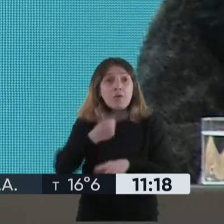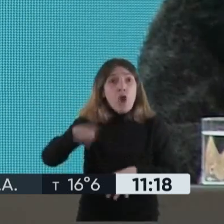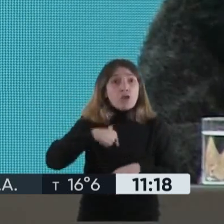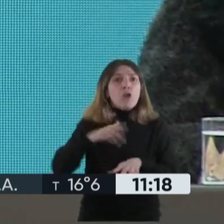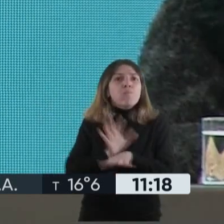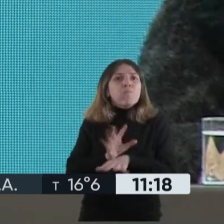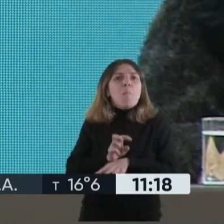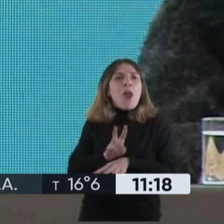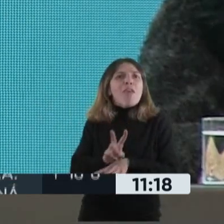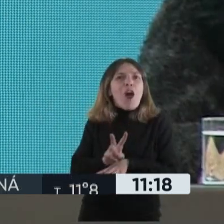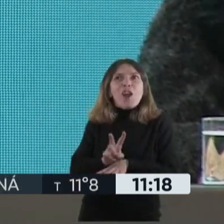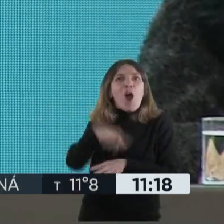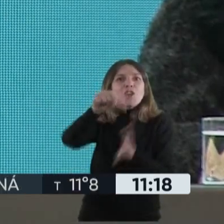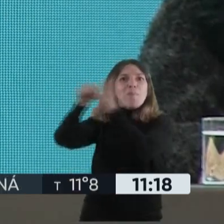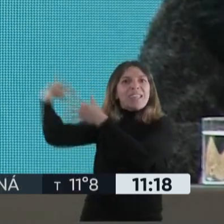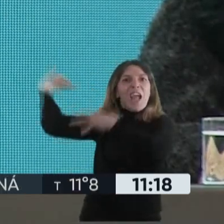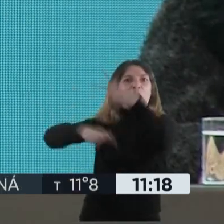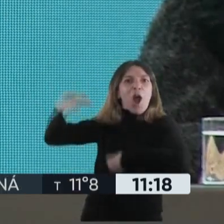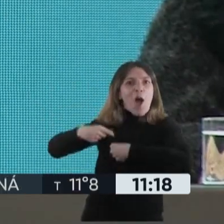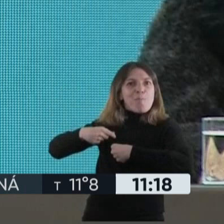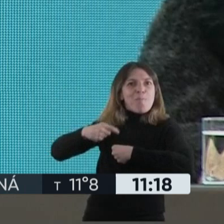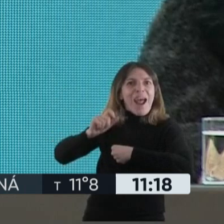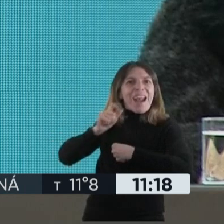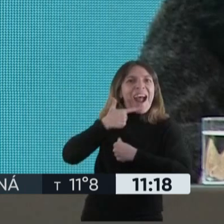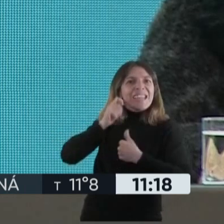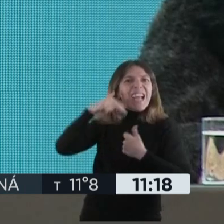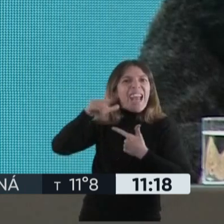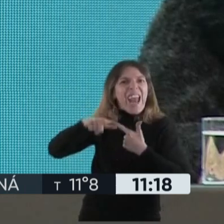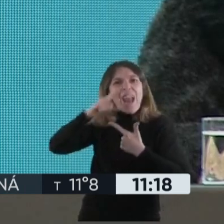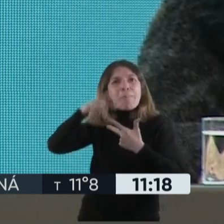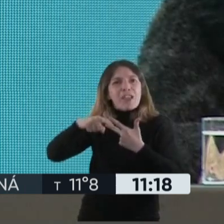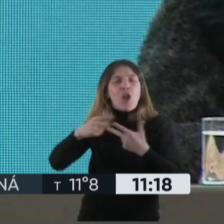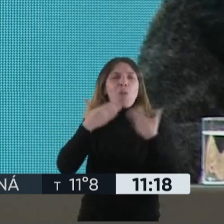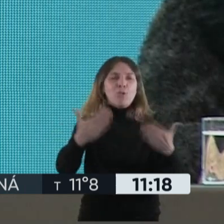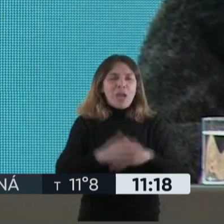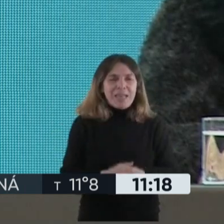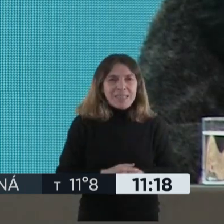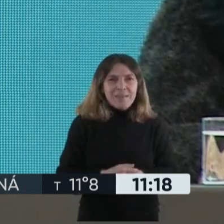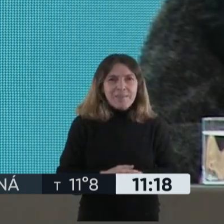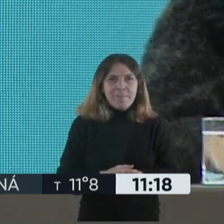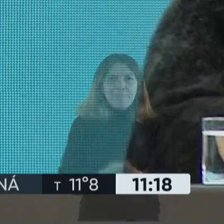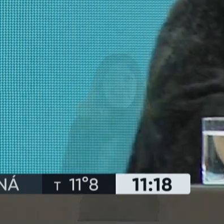de gas de la región, de GNL del mundo y de petróleo también del mundo. Muchísimas gracias.